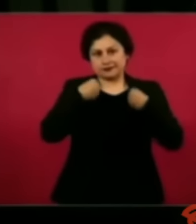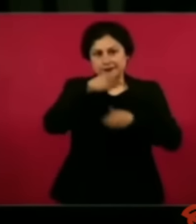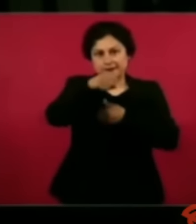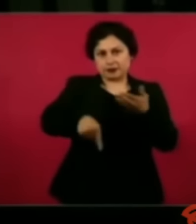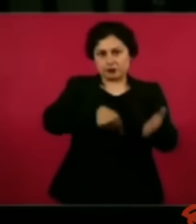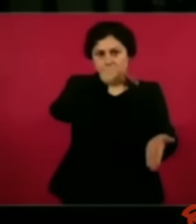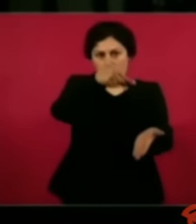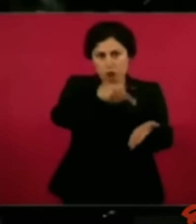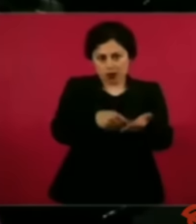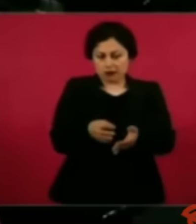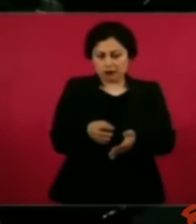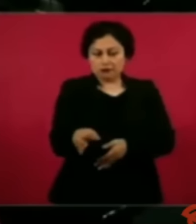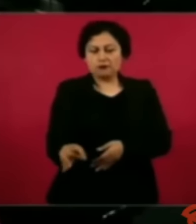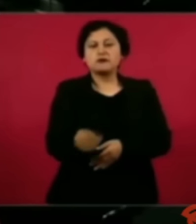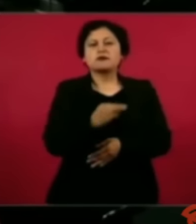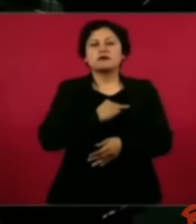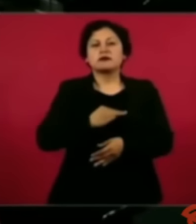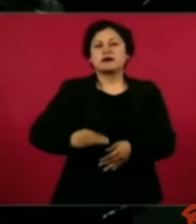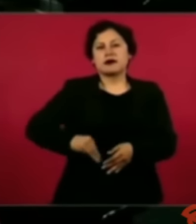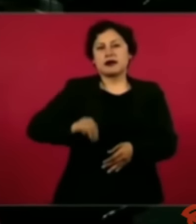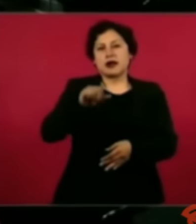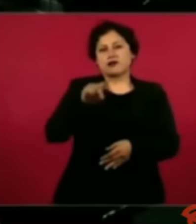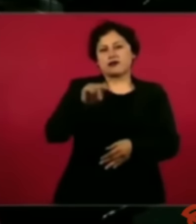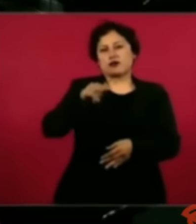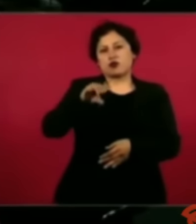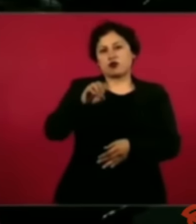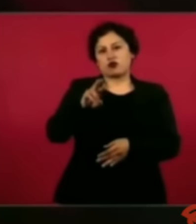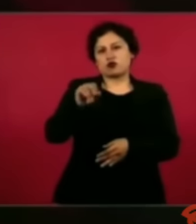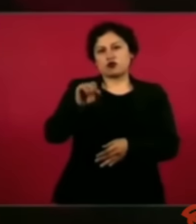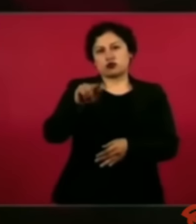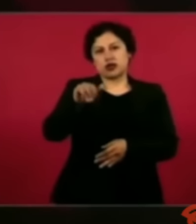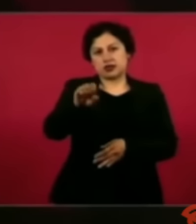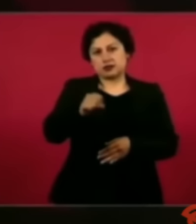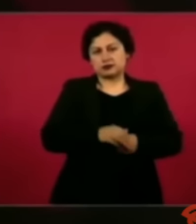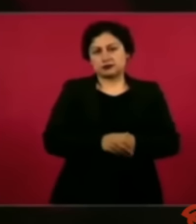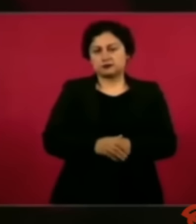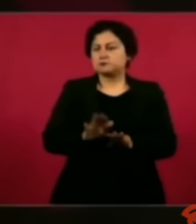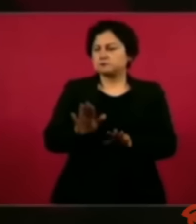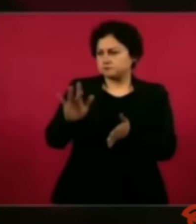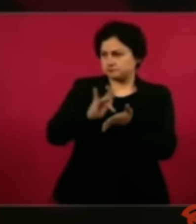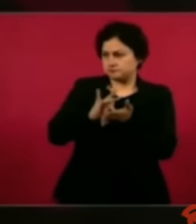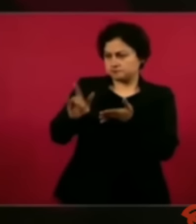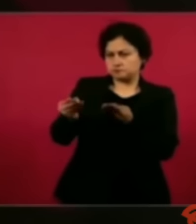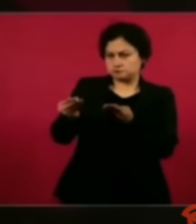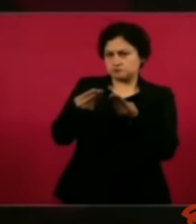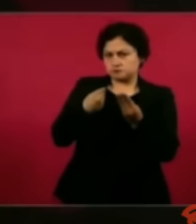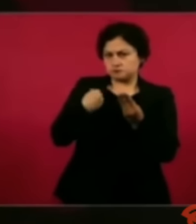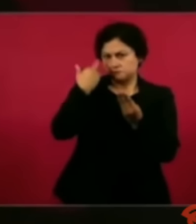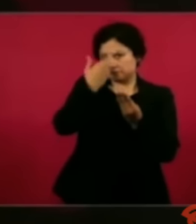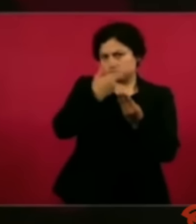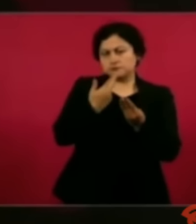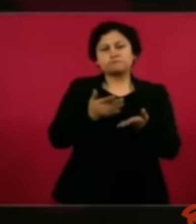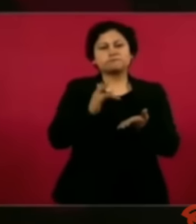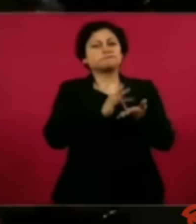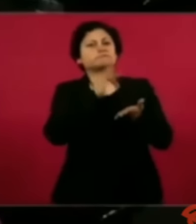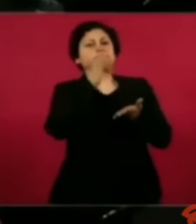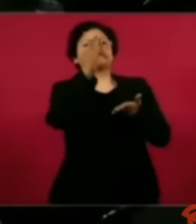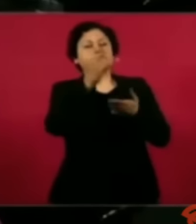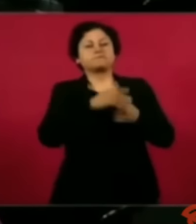de que usted se vaya de la presidencia. Lo reviso, lo vamos a revisar. Gracias, presidente.